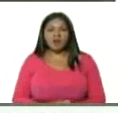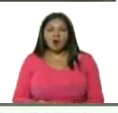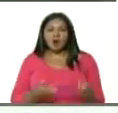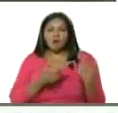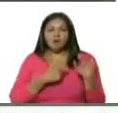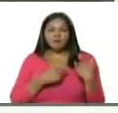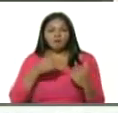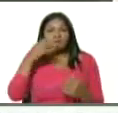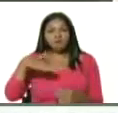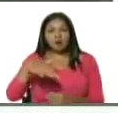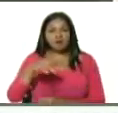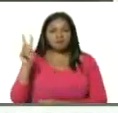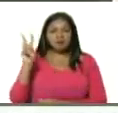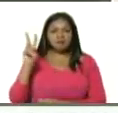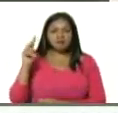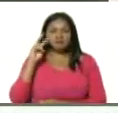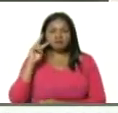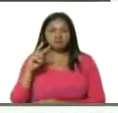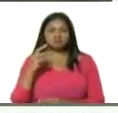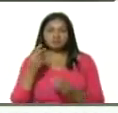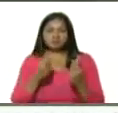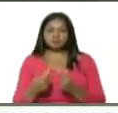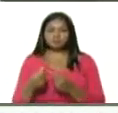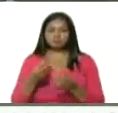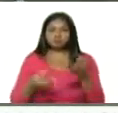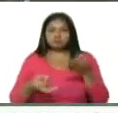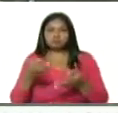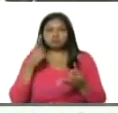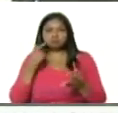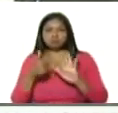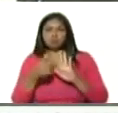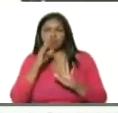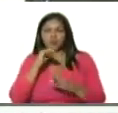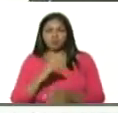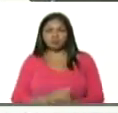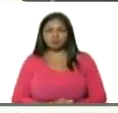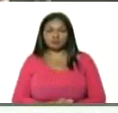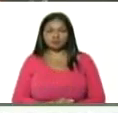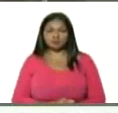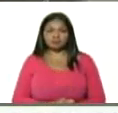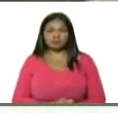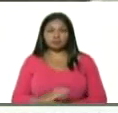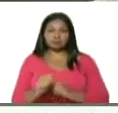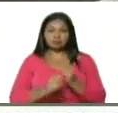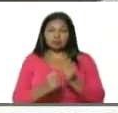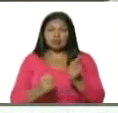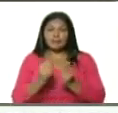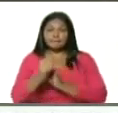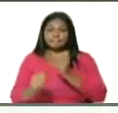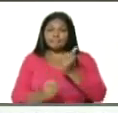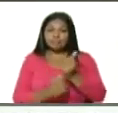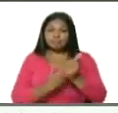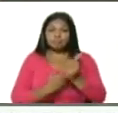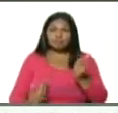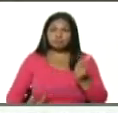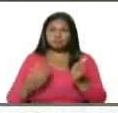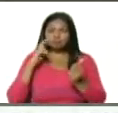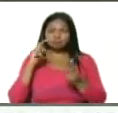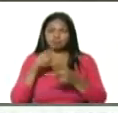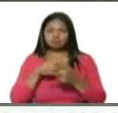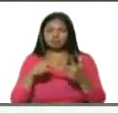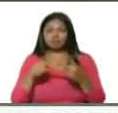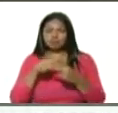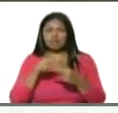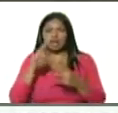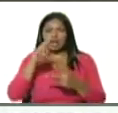pueblo venezolano precios que no se justifican. Vicepresidente, se ha creado además una comisión entre Red TV y Conatel